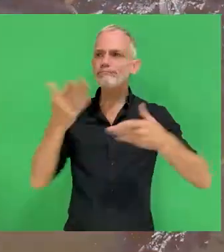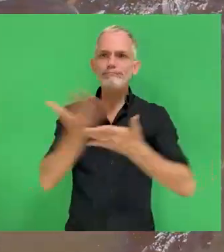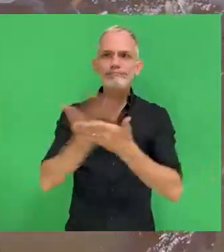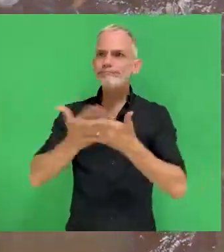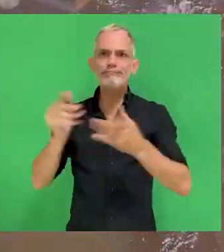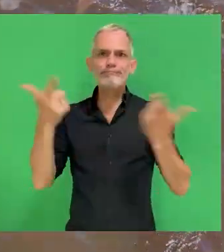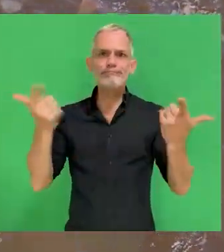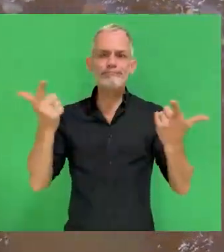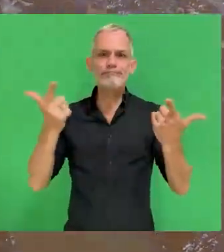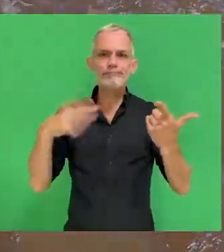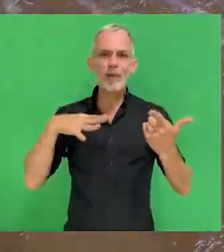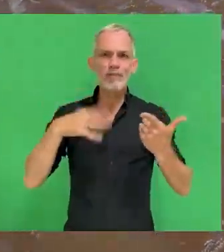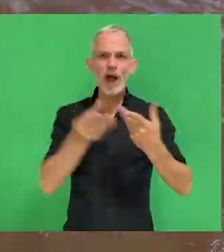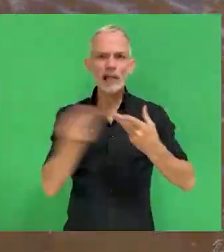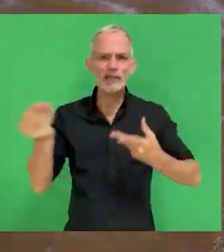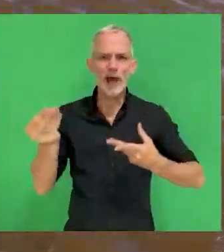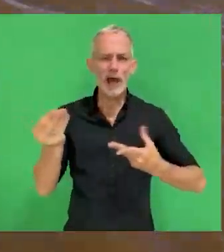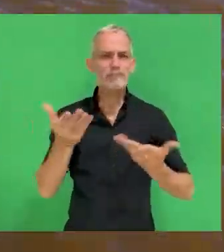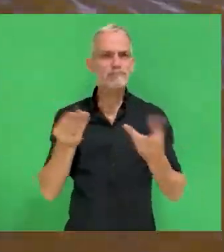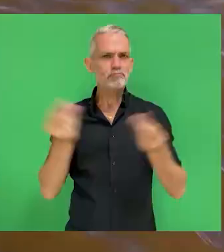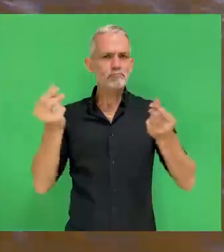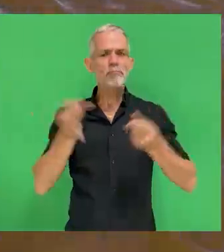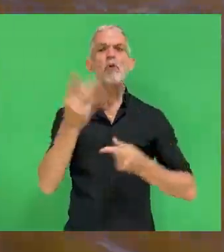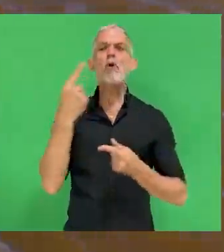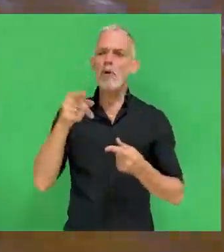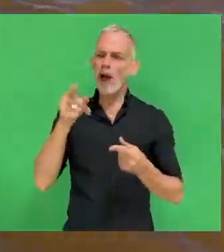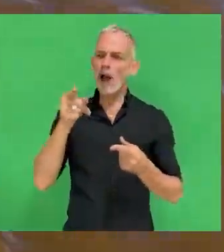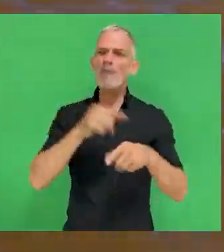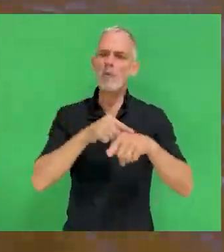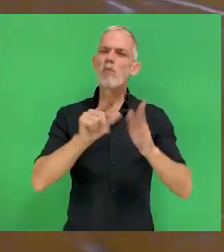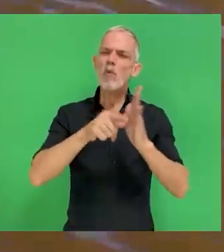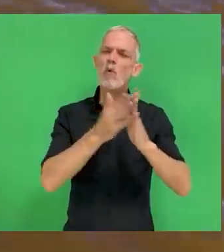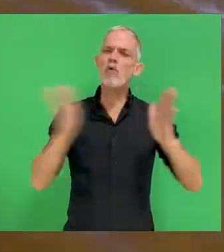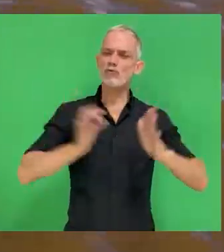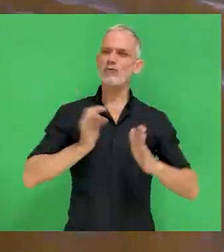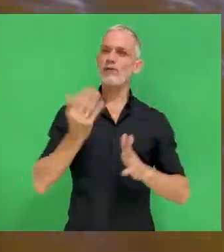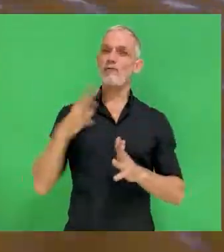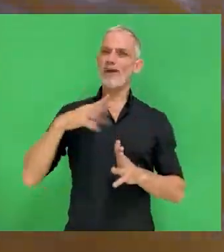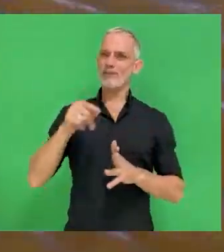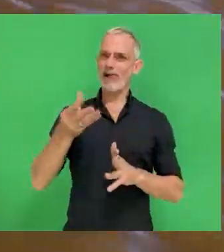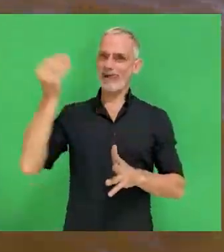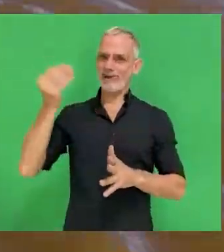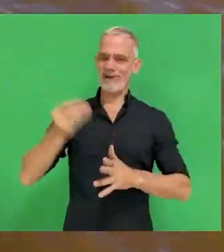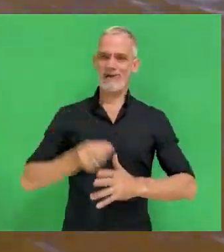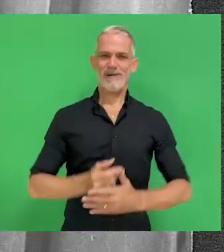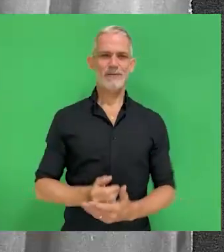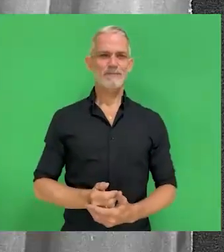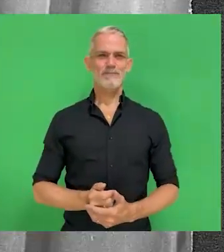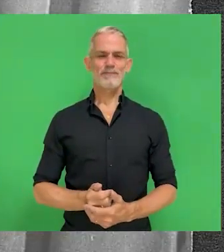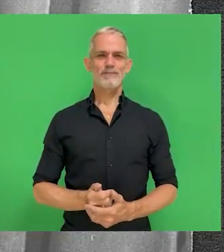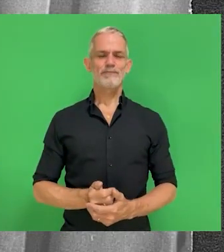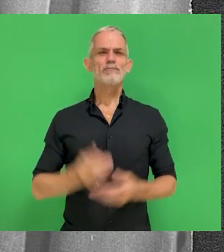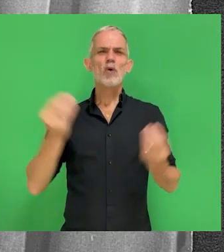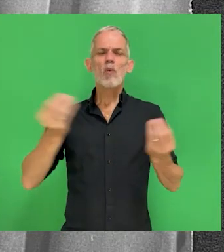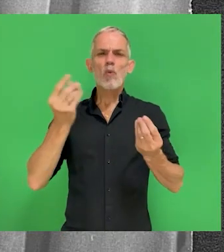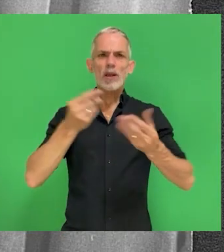documentales. En todo caso, lo que durante mucho tiempo faltó. Corriente de aguas barrosas. ¿Cuál